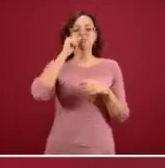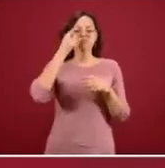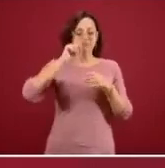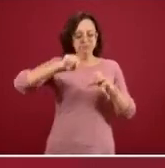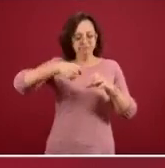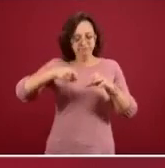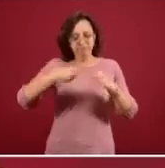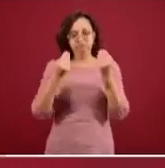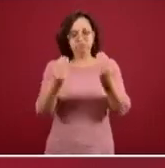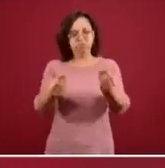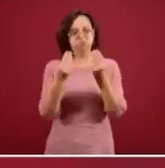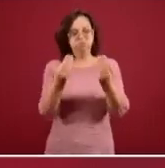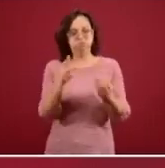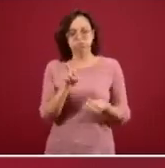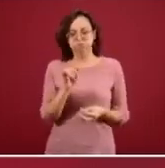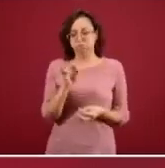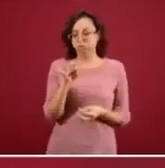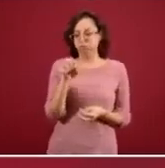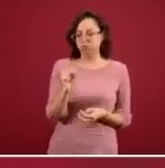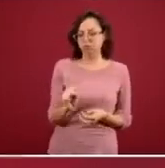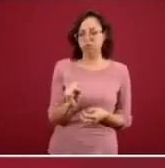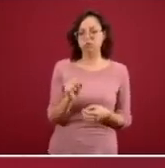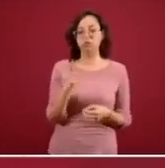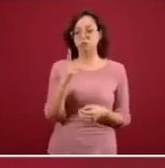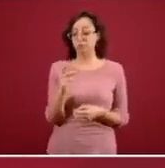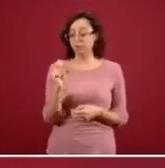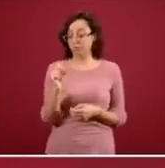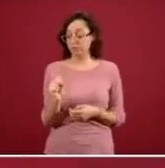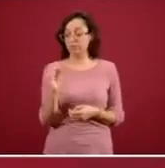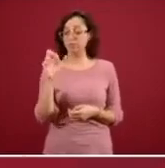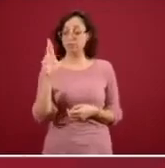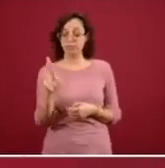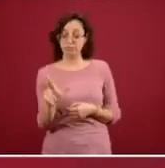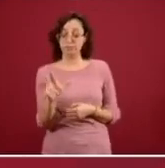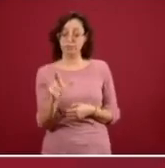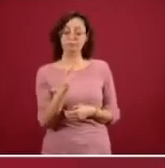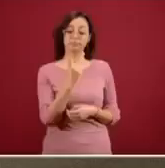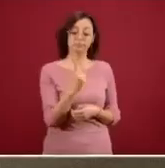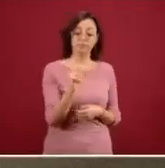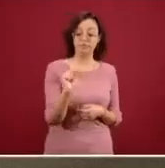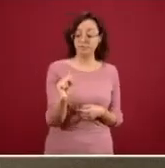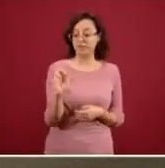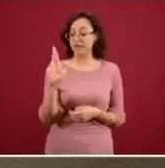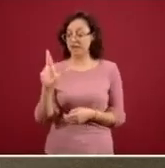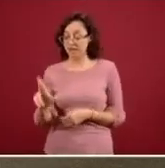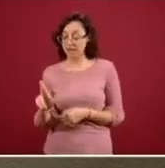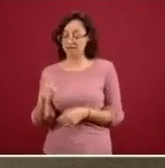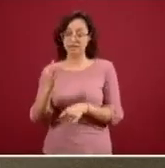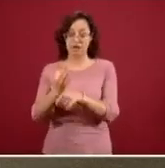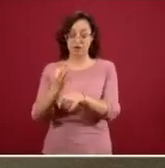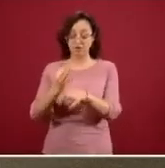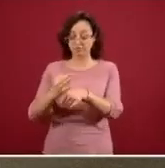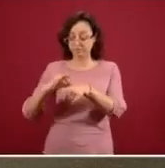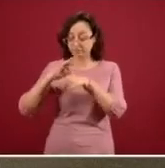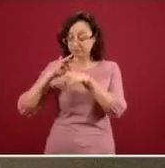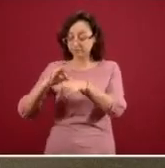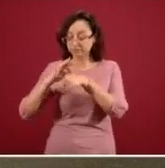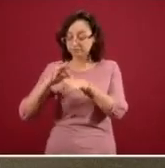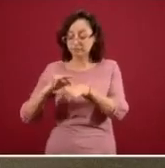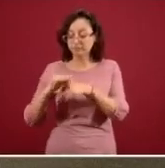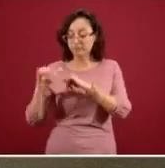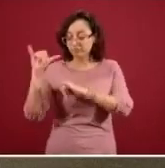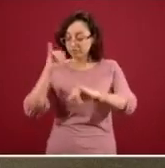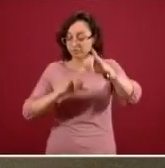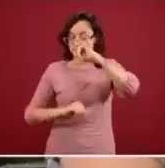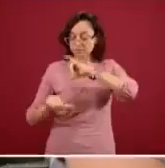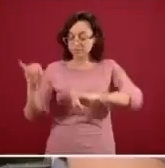se identifica? Porque en la prueba de PCR, es una prueba que se llama PCR en tiempo real, la cantidad